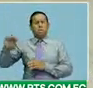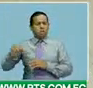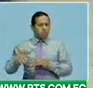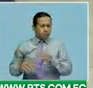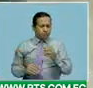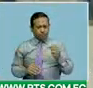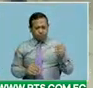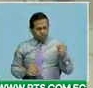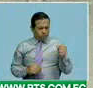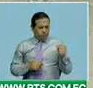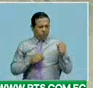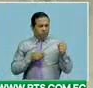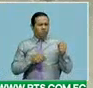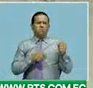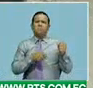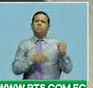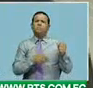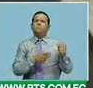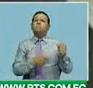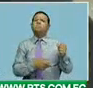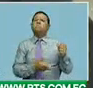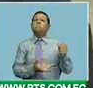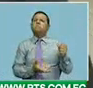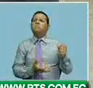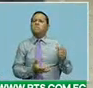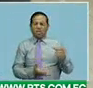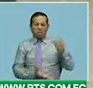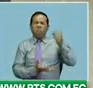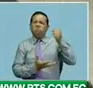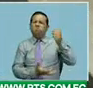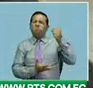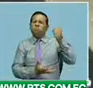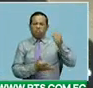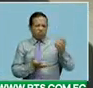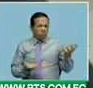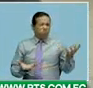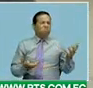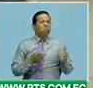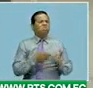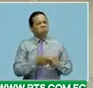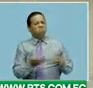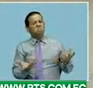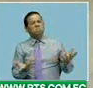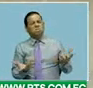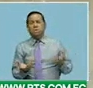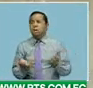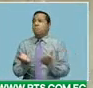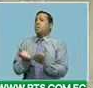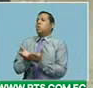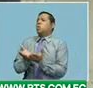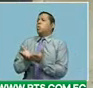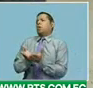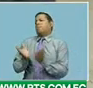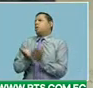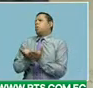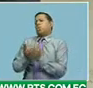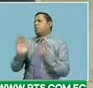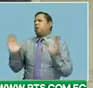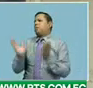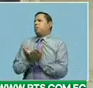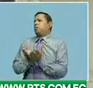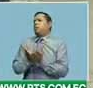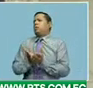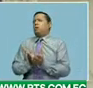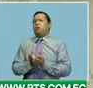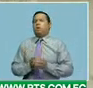es? Él me dice, es basura. Y le digo, a ver. Y él se agacha y saca,